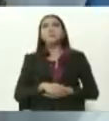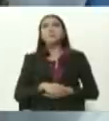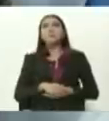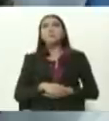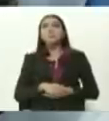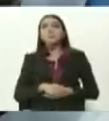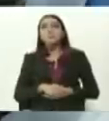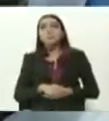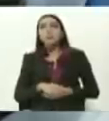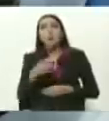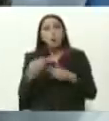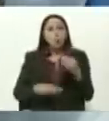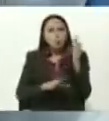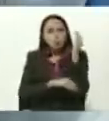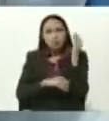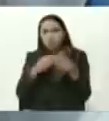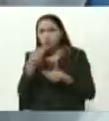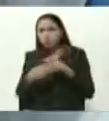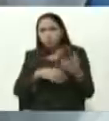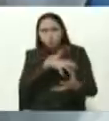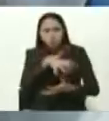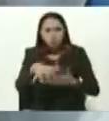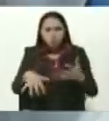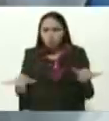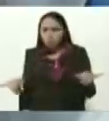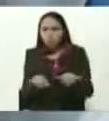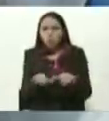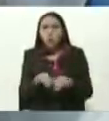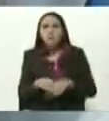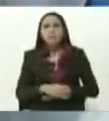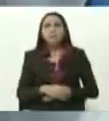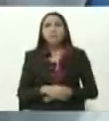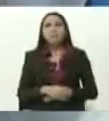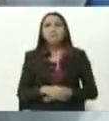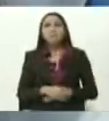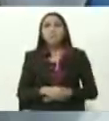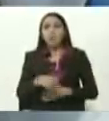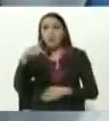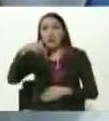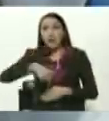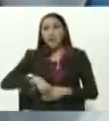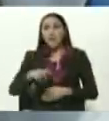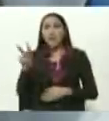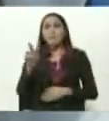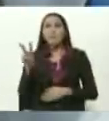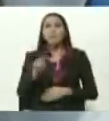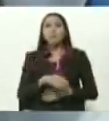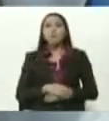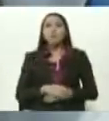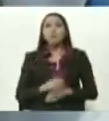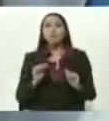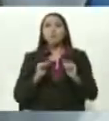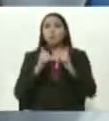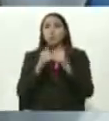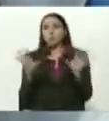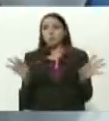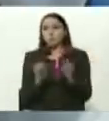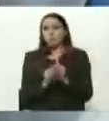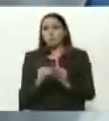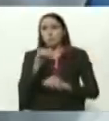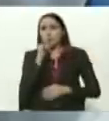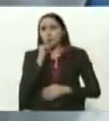a las tramas que han ocurrido similares a ella en el país. Comencemos entonces por el